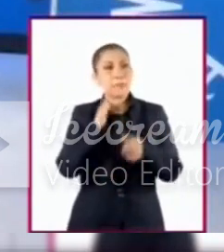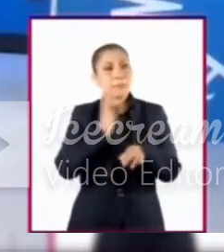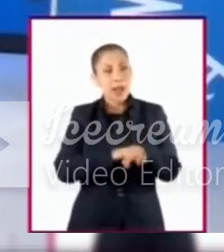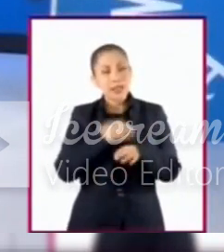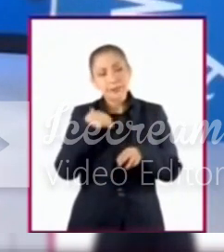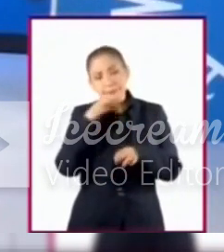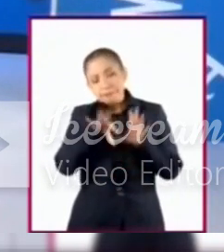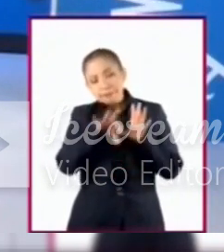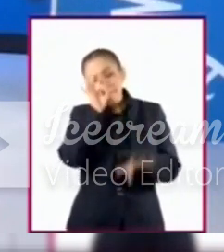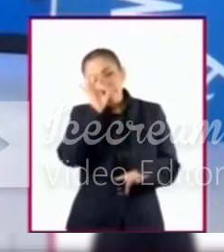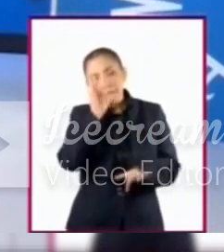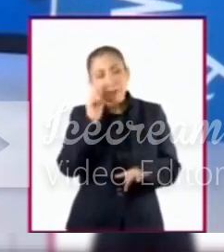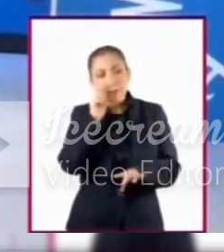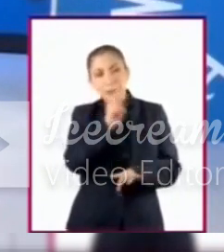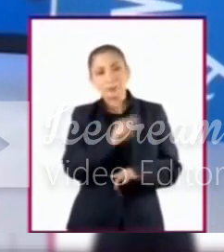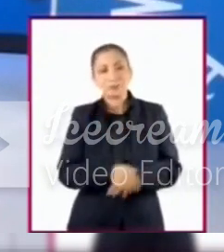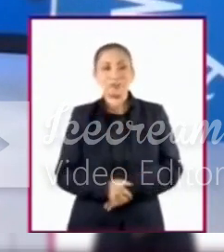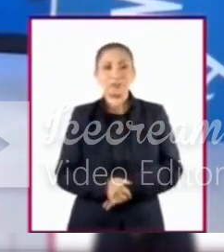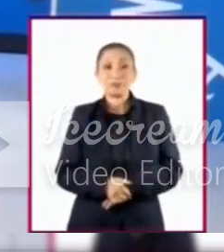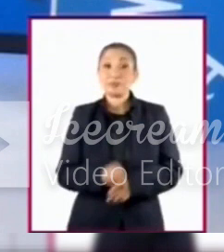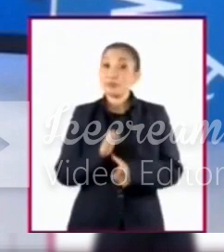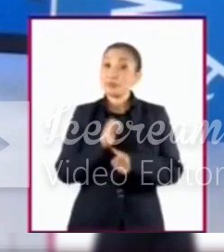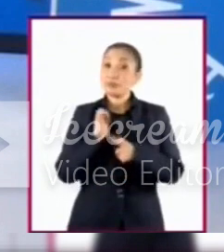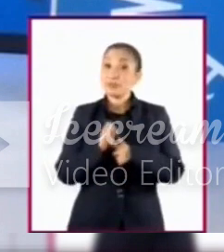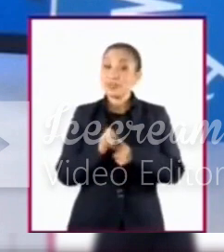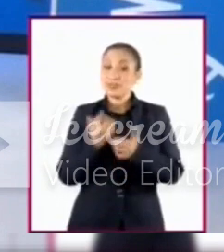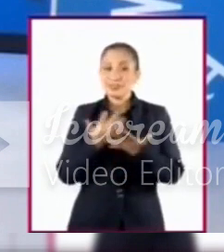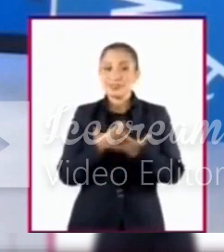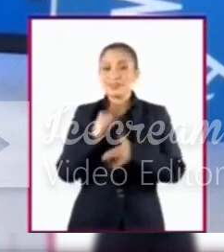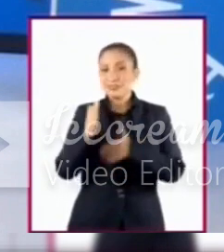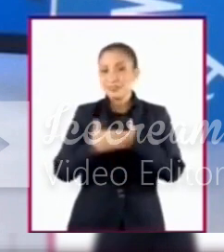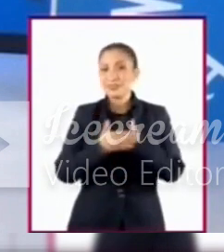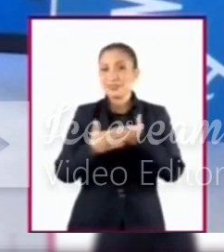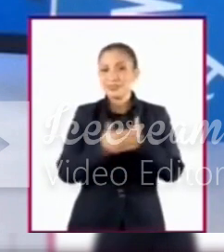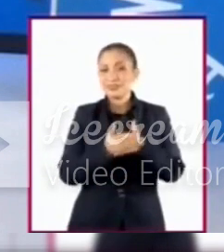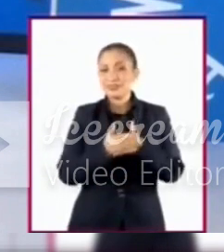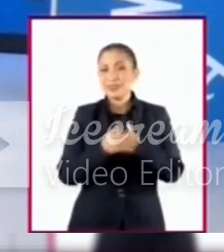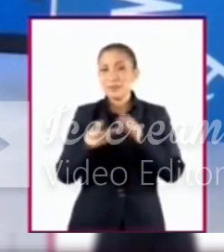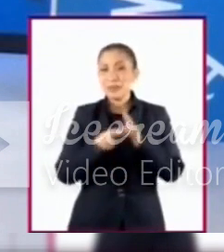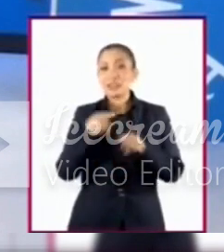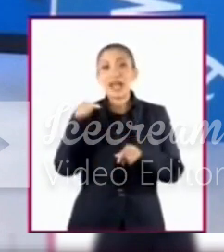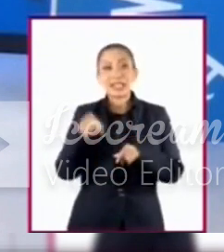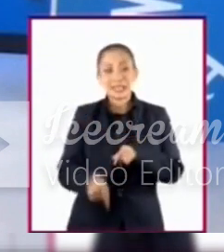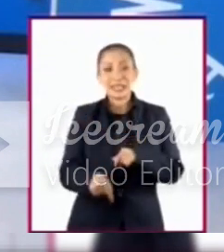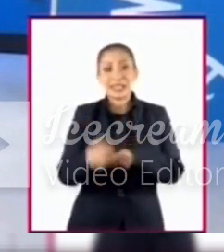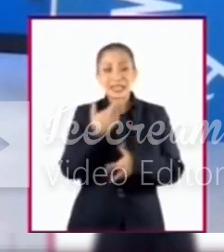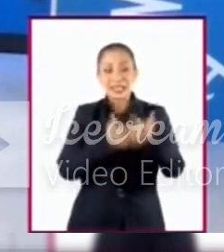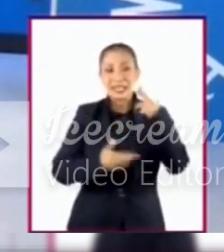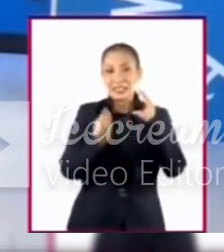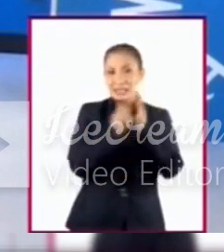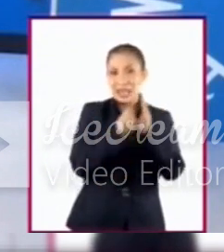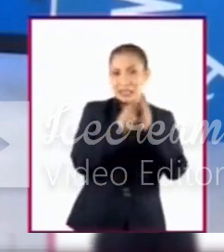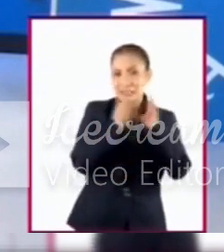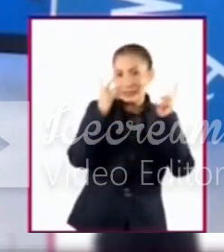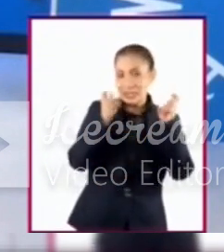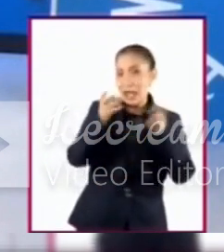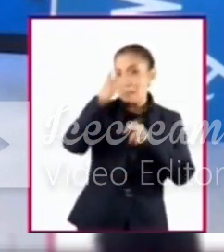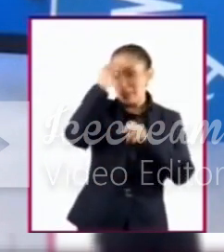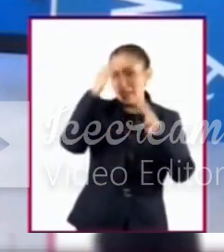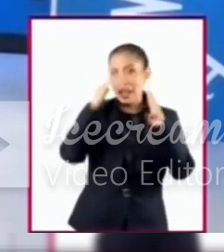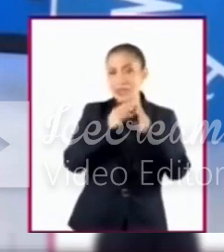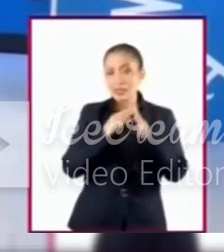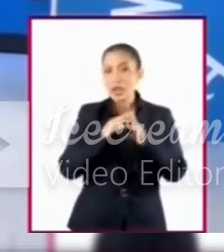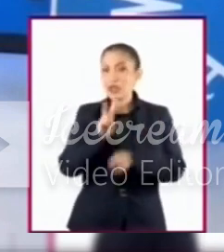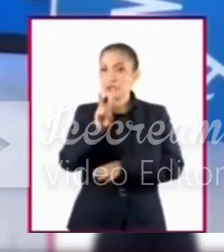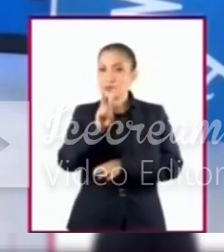explorar y descubrir. Así que los esperamos en la próxima emisión de Regreso a Clases, Aprende